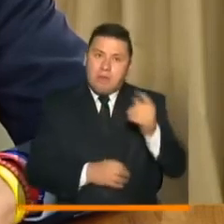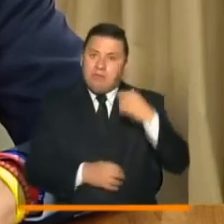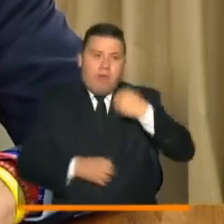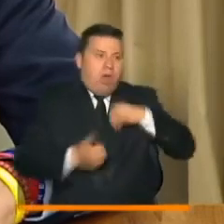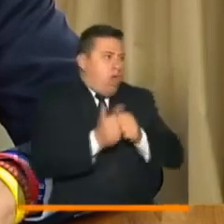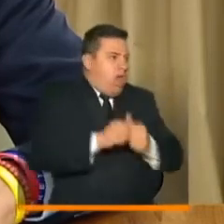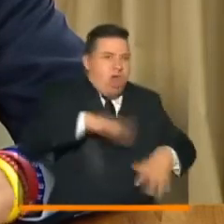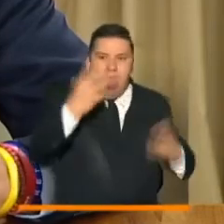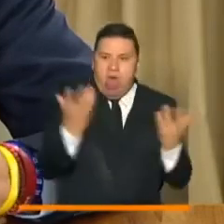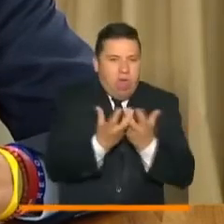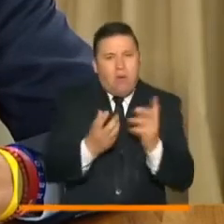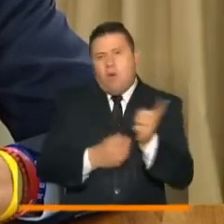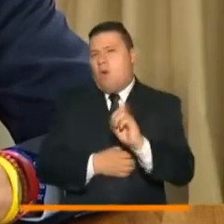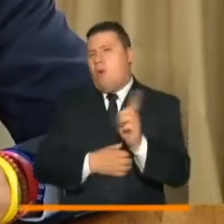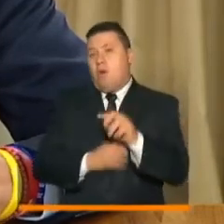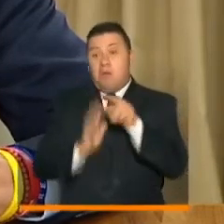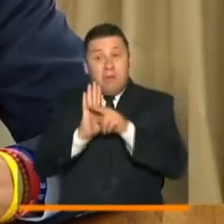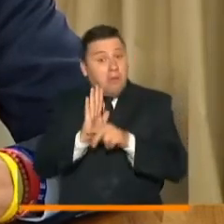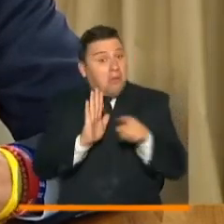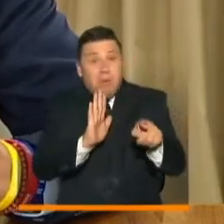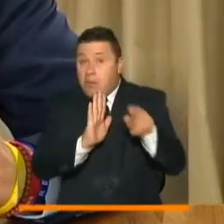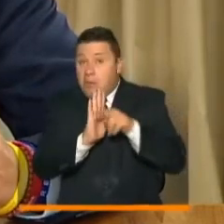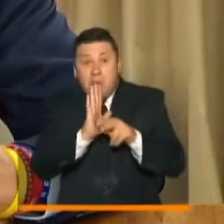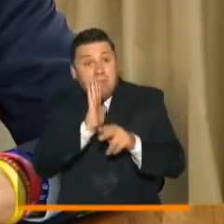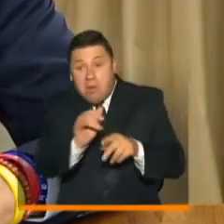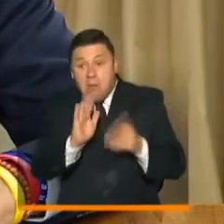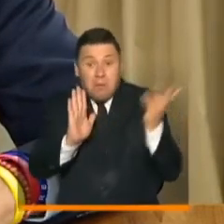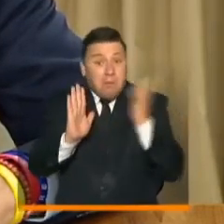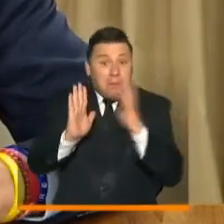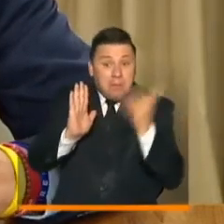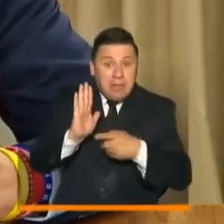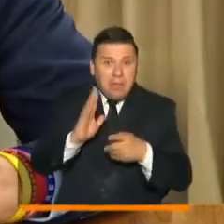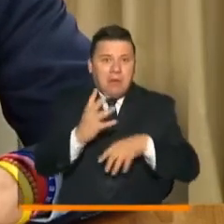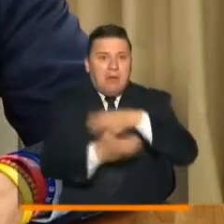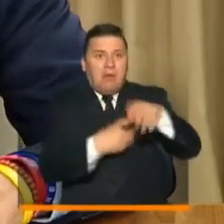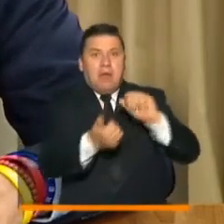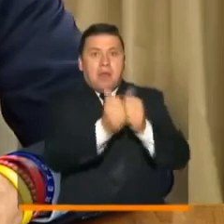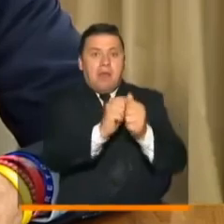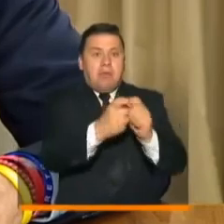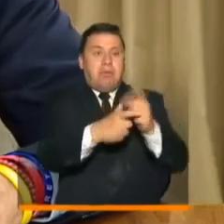cumplimos estas normas, podemos tener focos de contagio de los deportistas, y eso